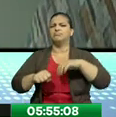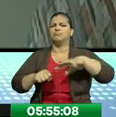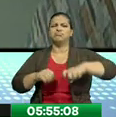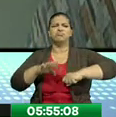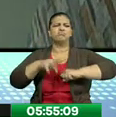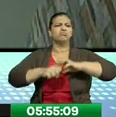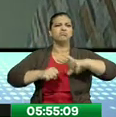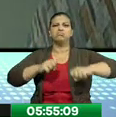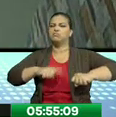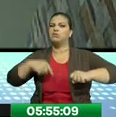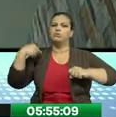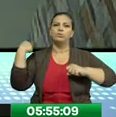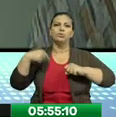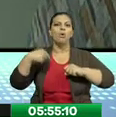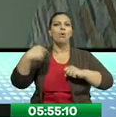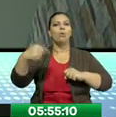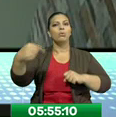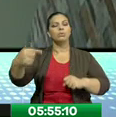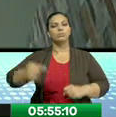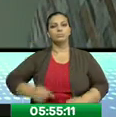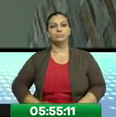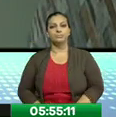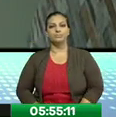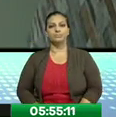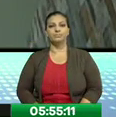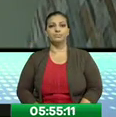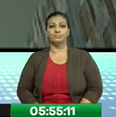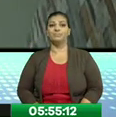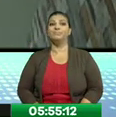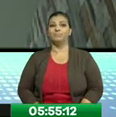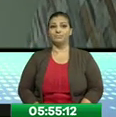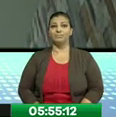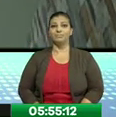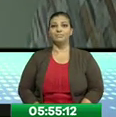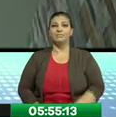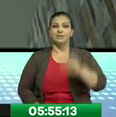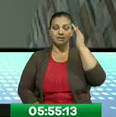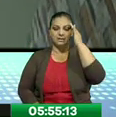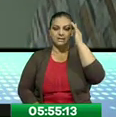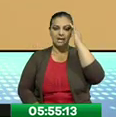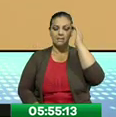dan ahí en este cantón, que es una de las principales, inclusive, arterias a nivel